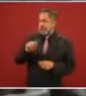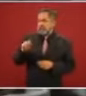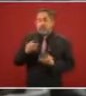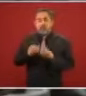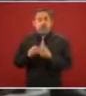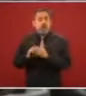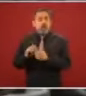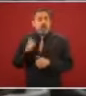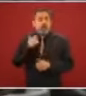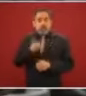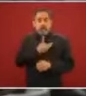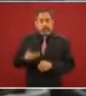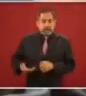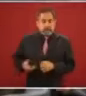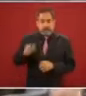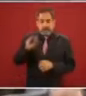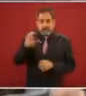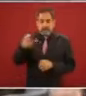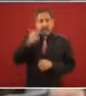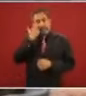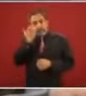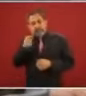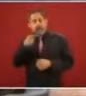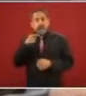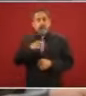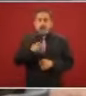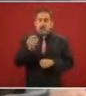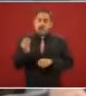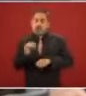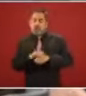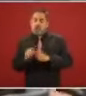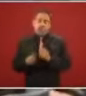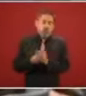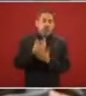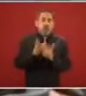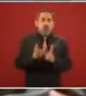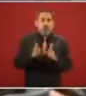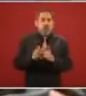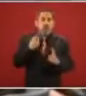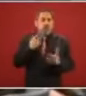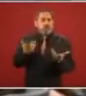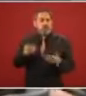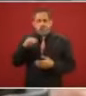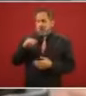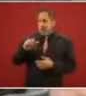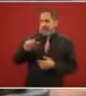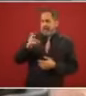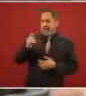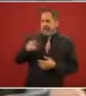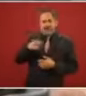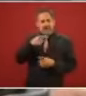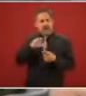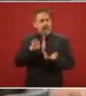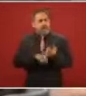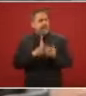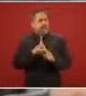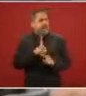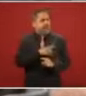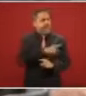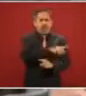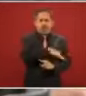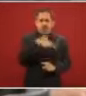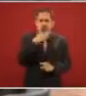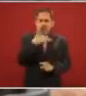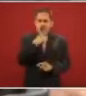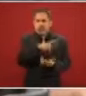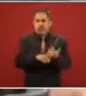expresidente Calderón intentan pues crear un partido, pero Margarita Zavala tiene una cola que le pisen con una deuda de 10